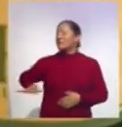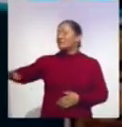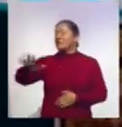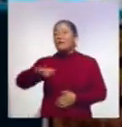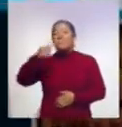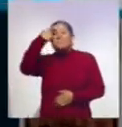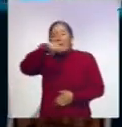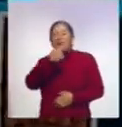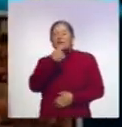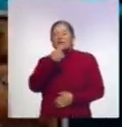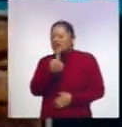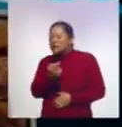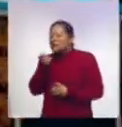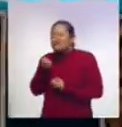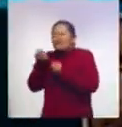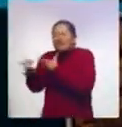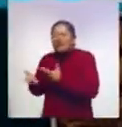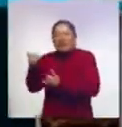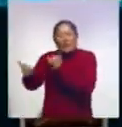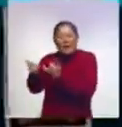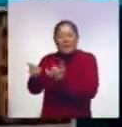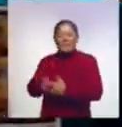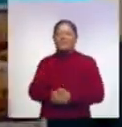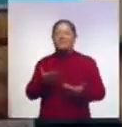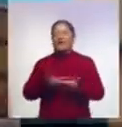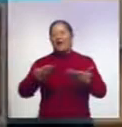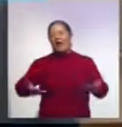niños. Ahora Noticias, Belén Rodríguez.